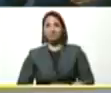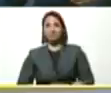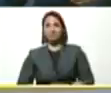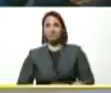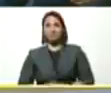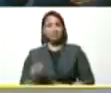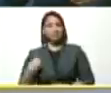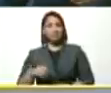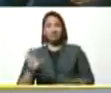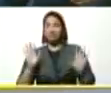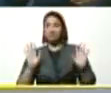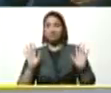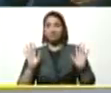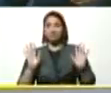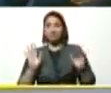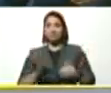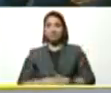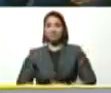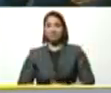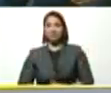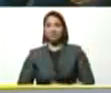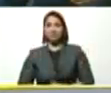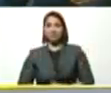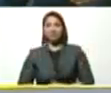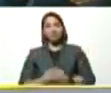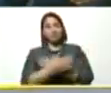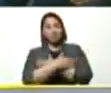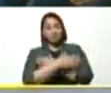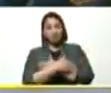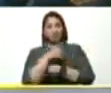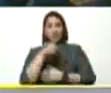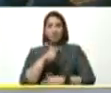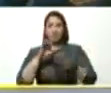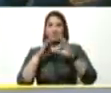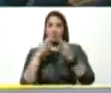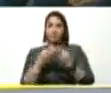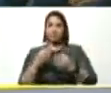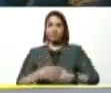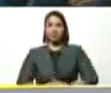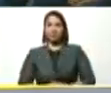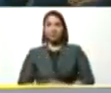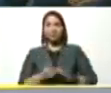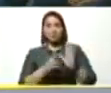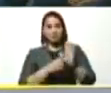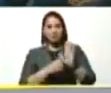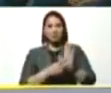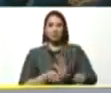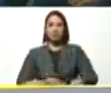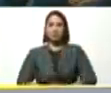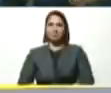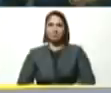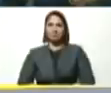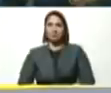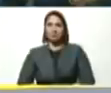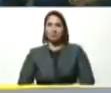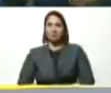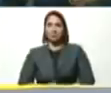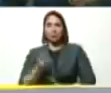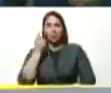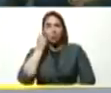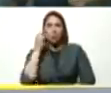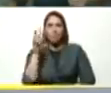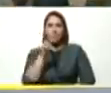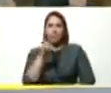Tenía que ser, ¿verdad? Te felicito a ti y a tu familia. De verdad. A la mujer